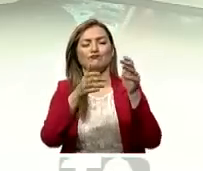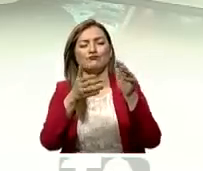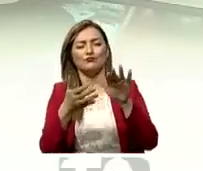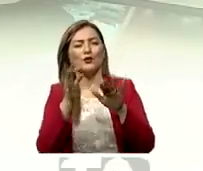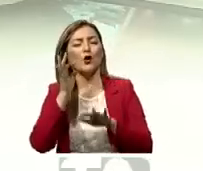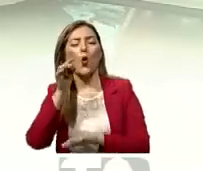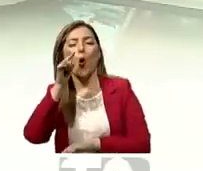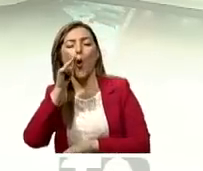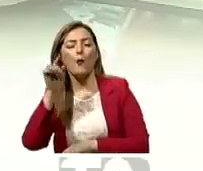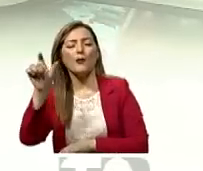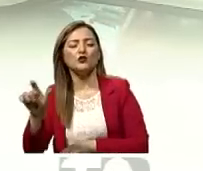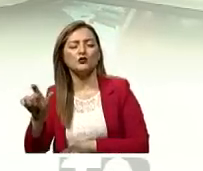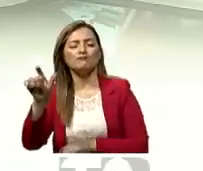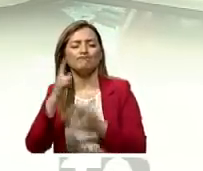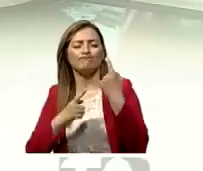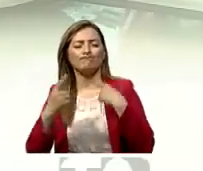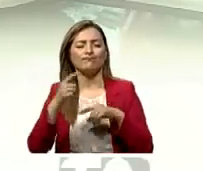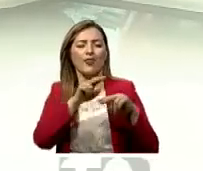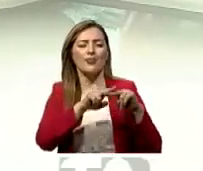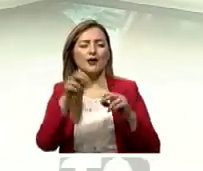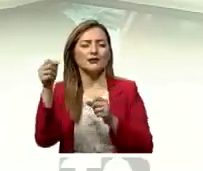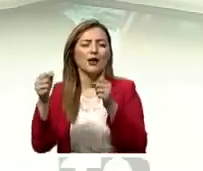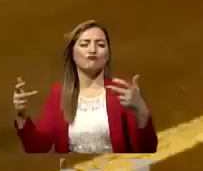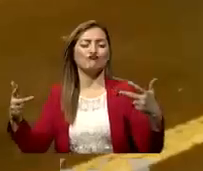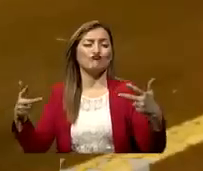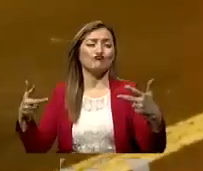una camioneta están involucrados en este accidente.